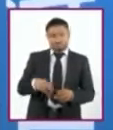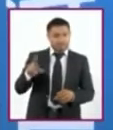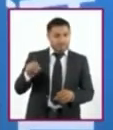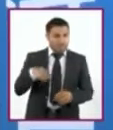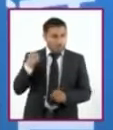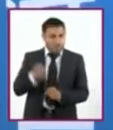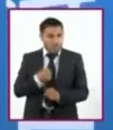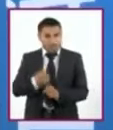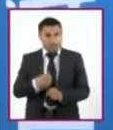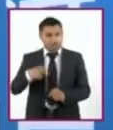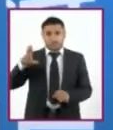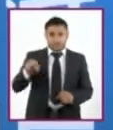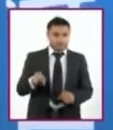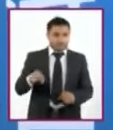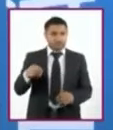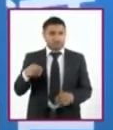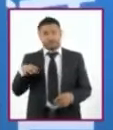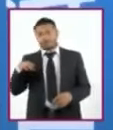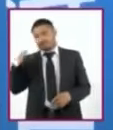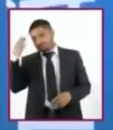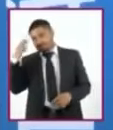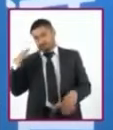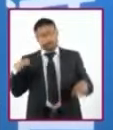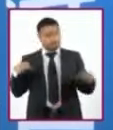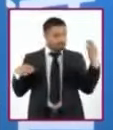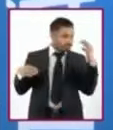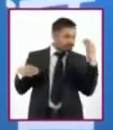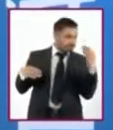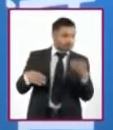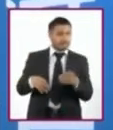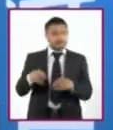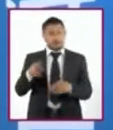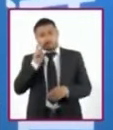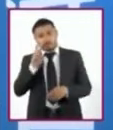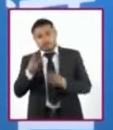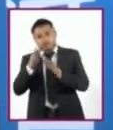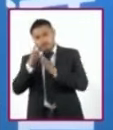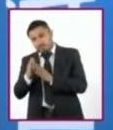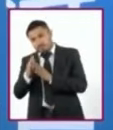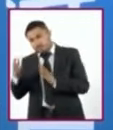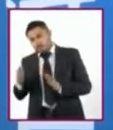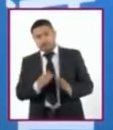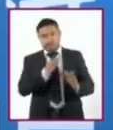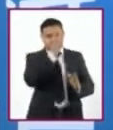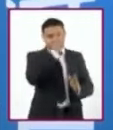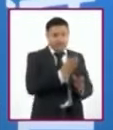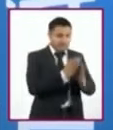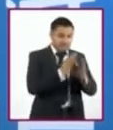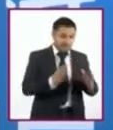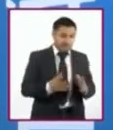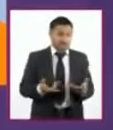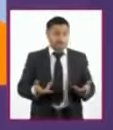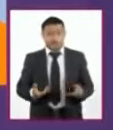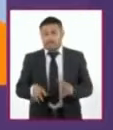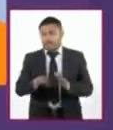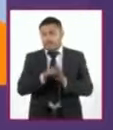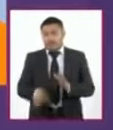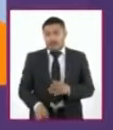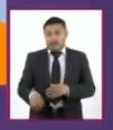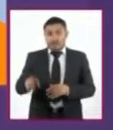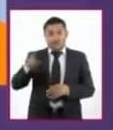son simétricas. Las imágenes, aún cuando se pueden dividir por la mitad. Por ejemplo,